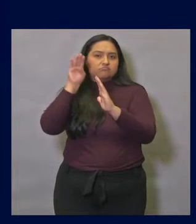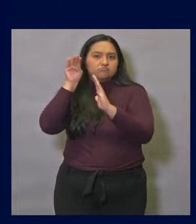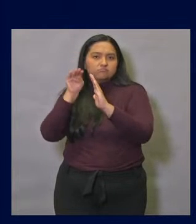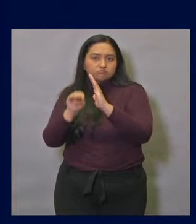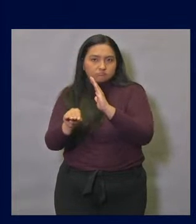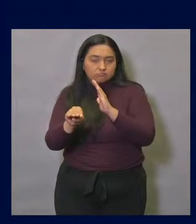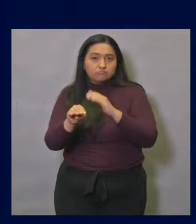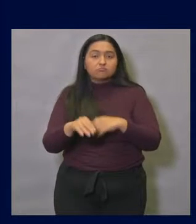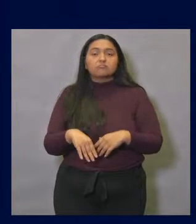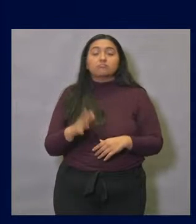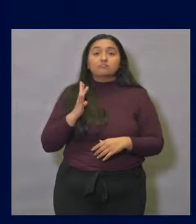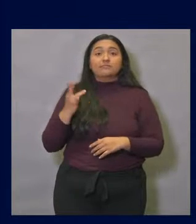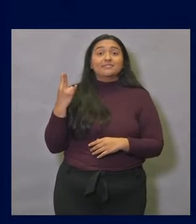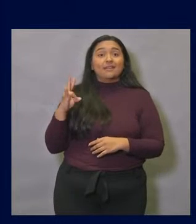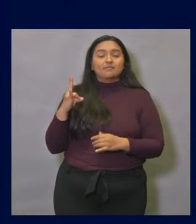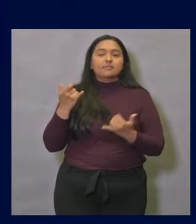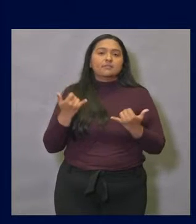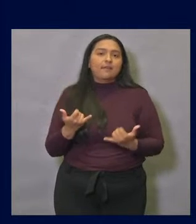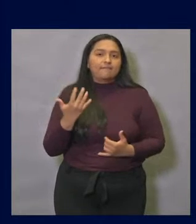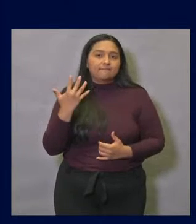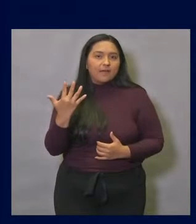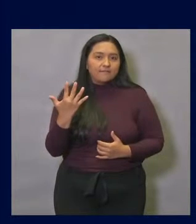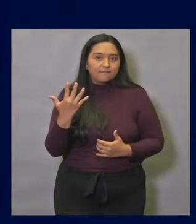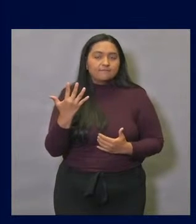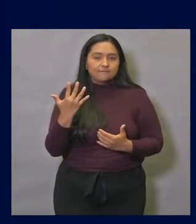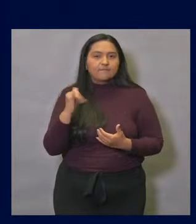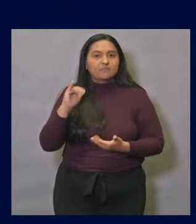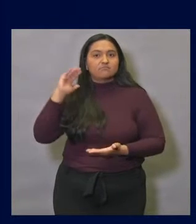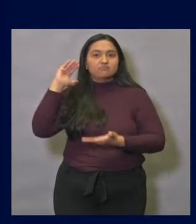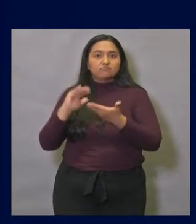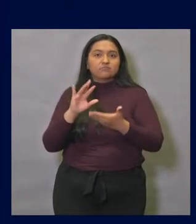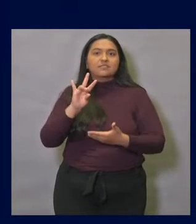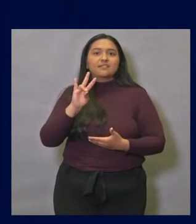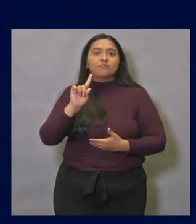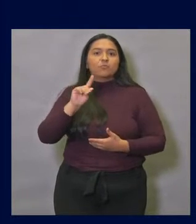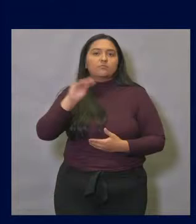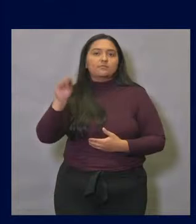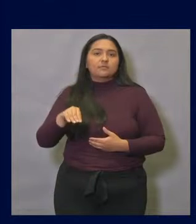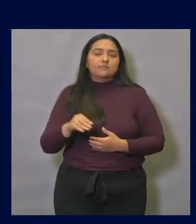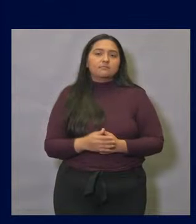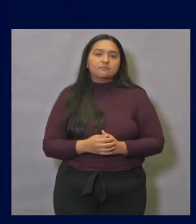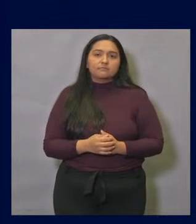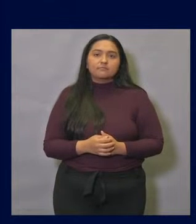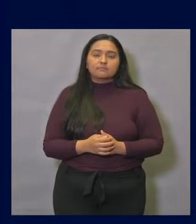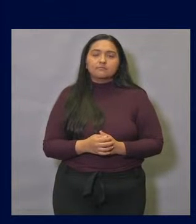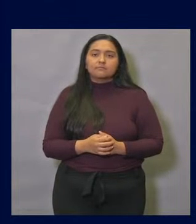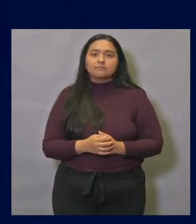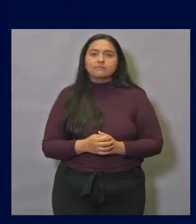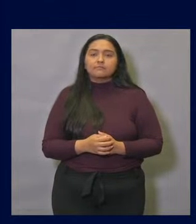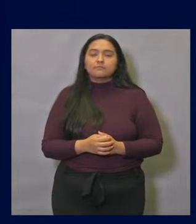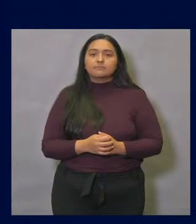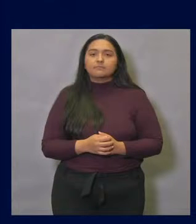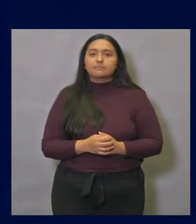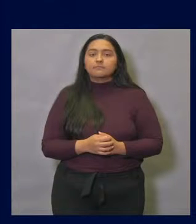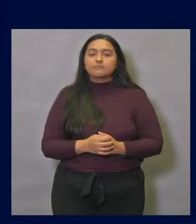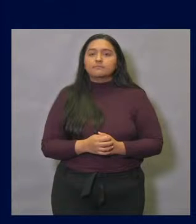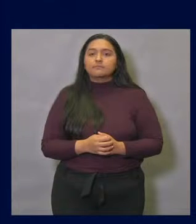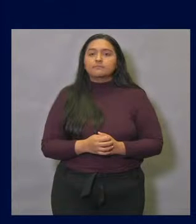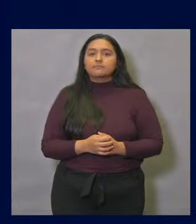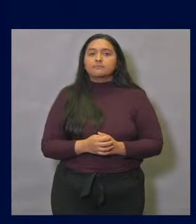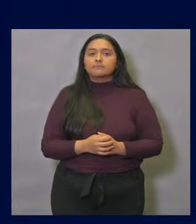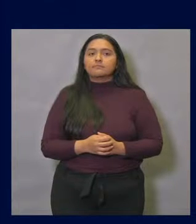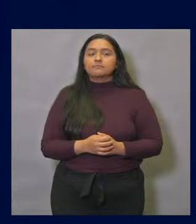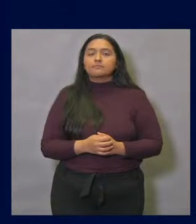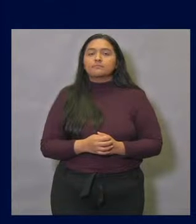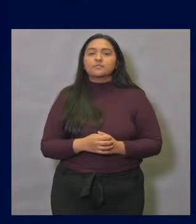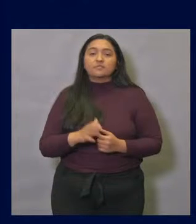de 17 a 5, una disminución del 71%. Es muy alentador ver que el trabajo